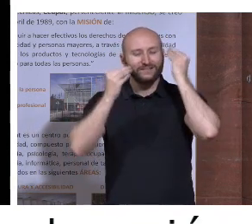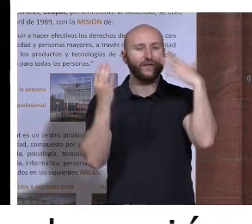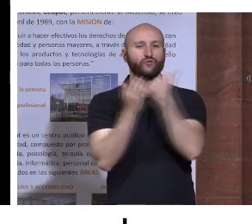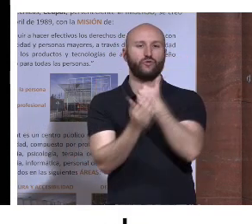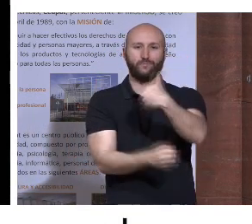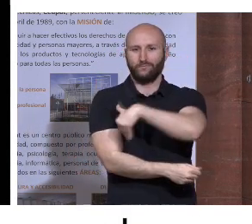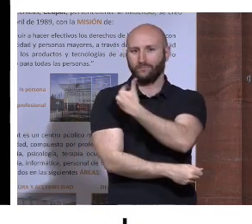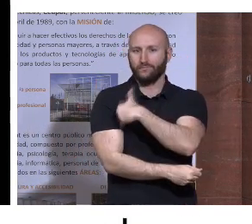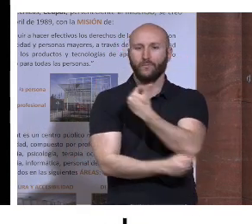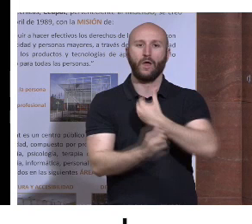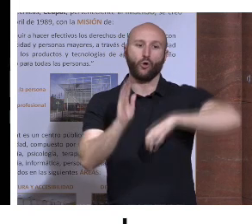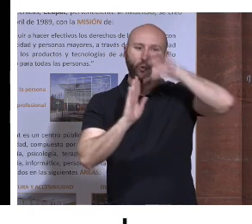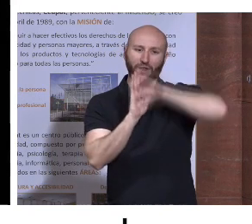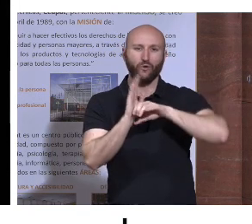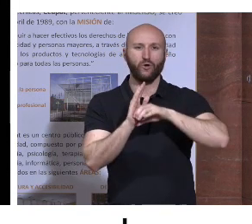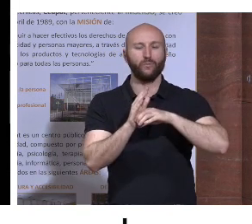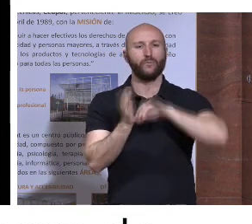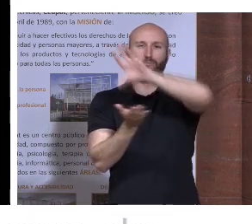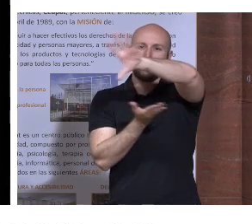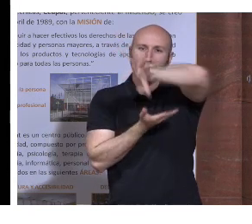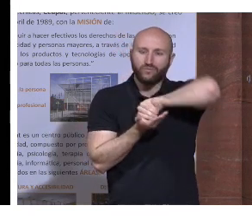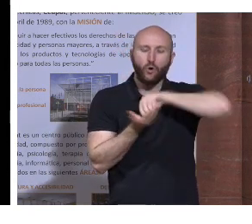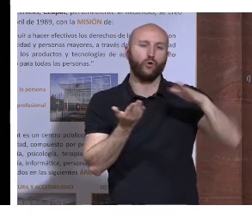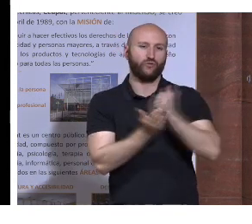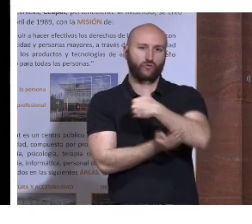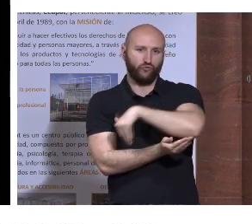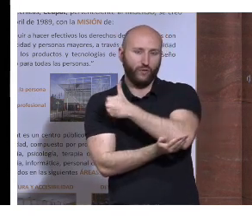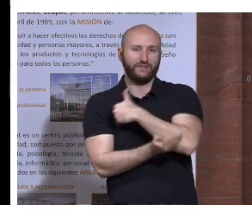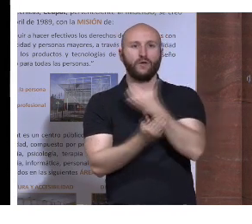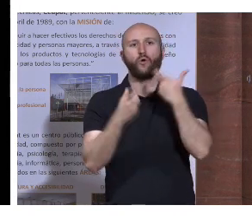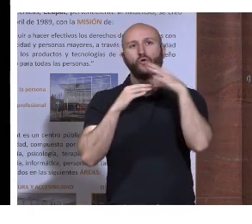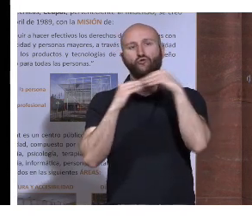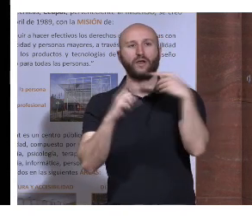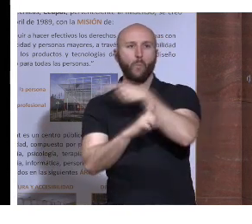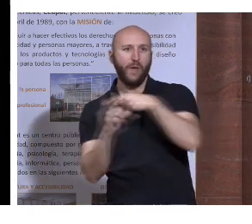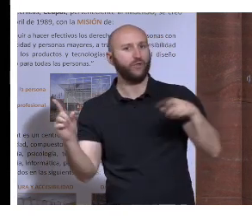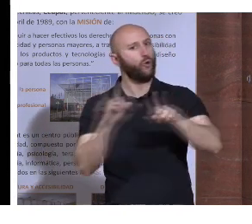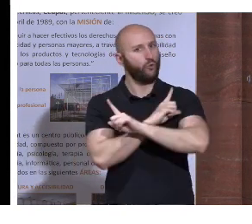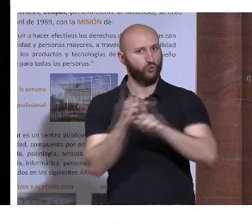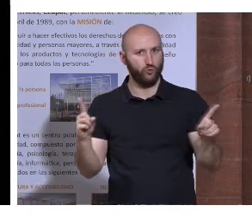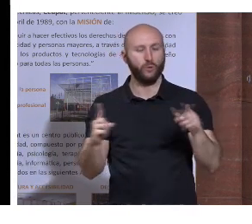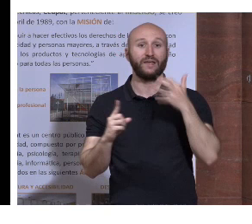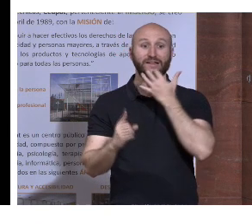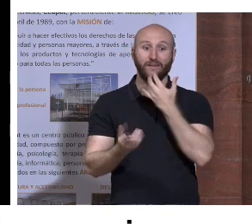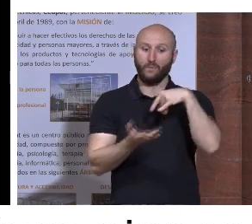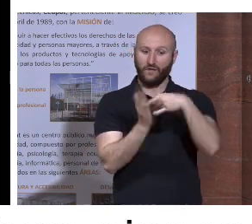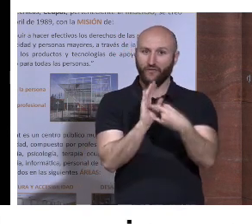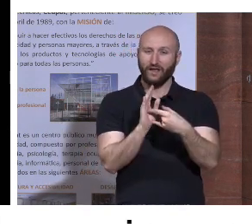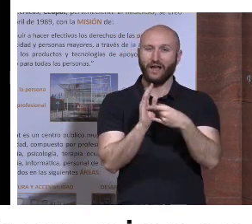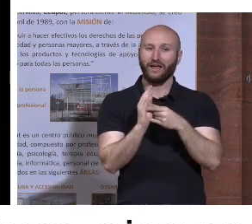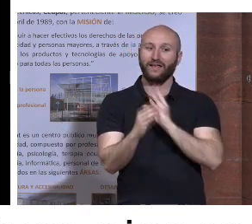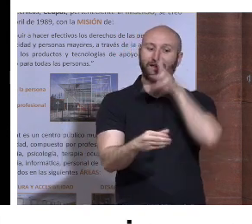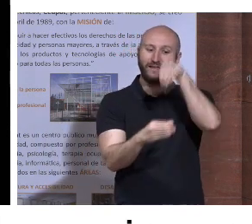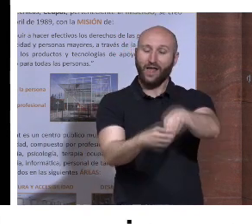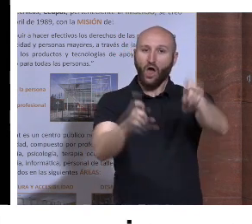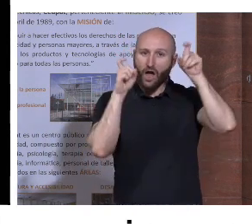el currículum piense en todos los estudiantes, no en el usuario medio, no en el estudiante medio, sino que cuando se planifique y se intervenga en educación,